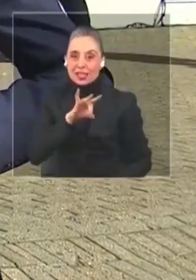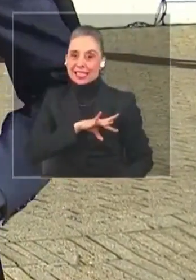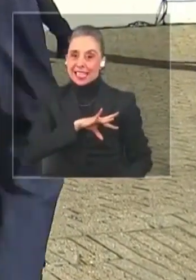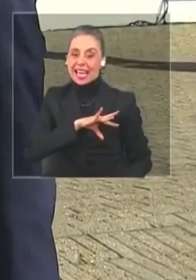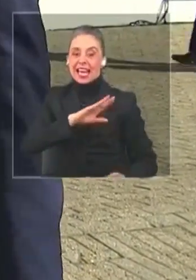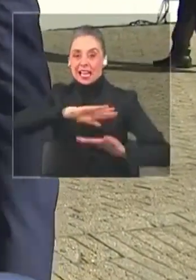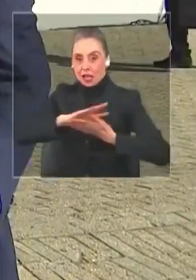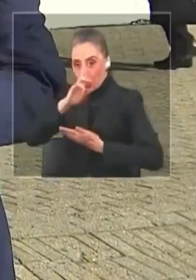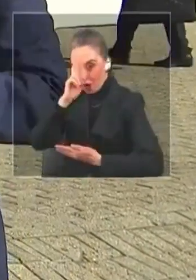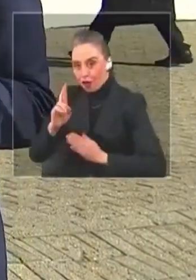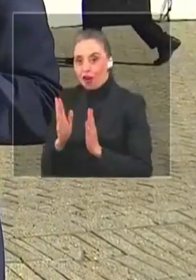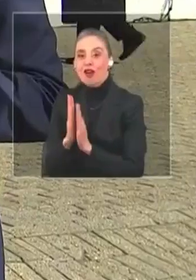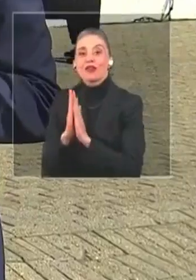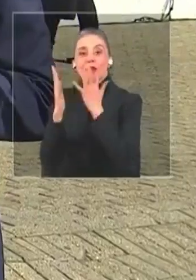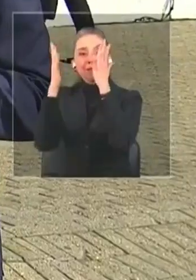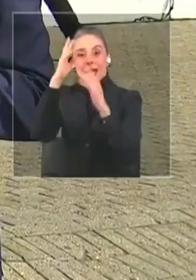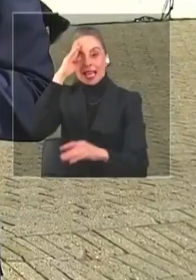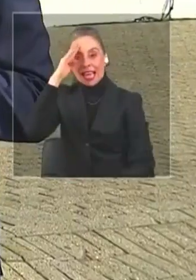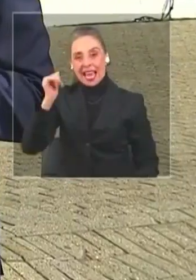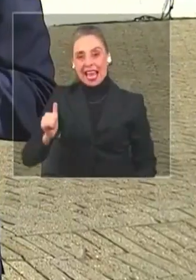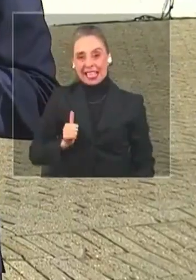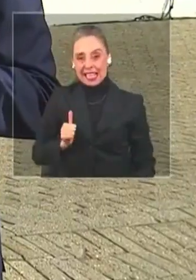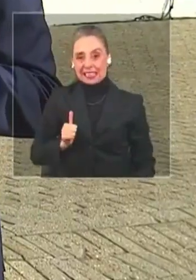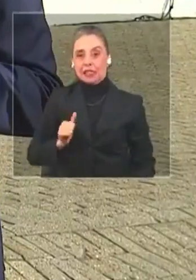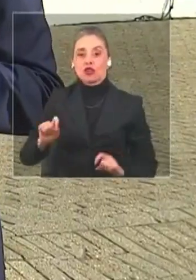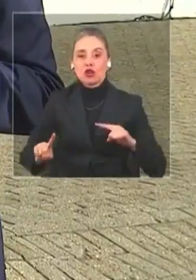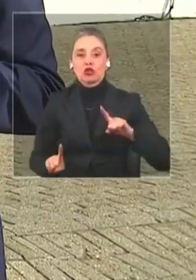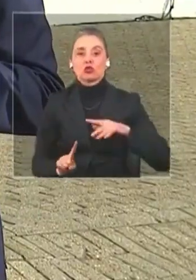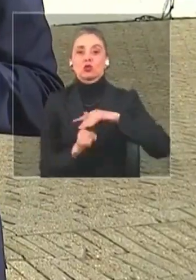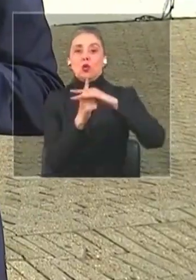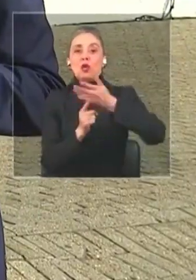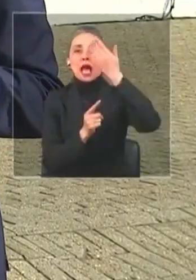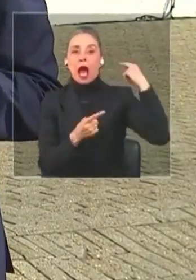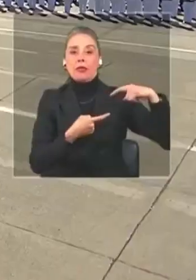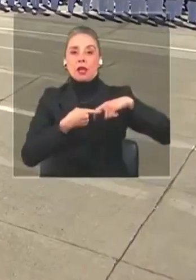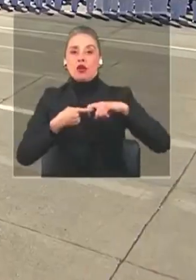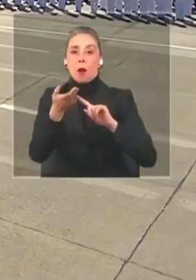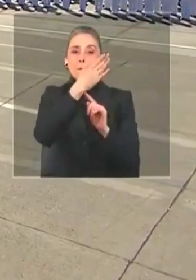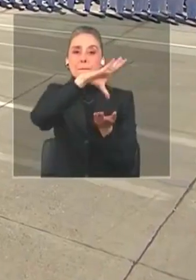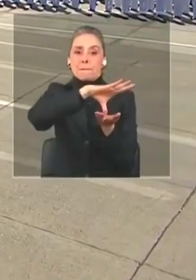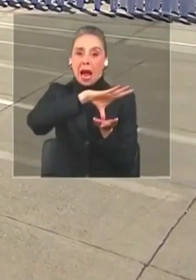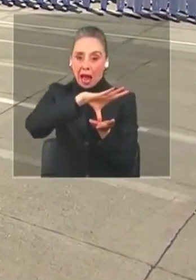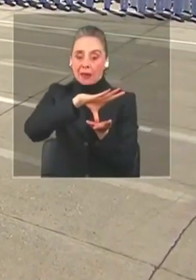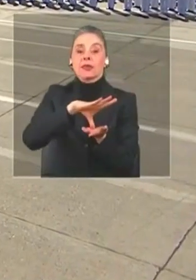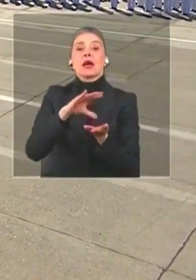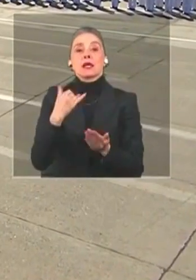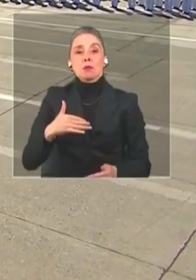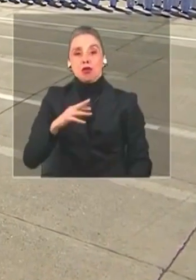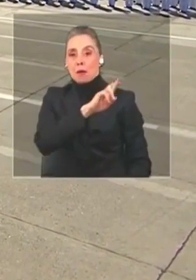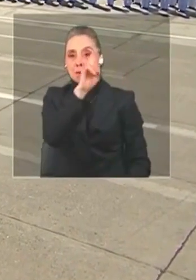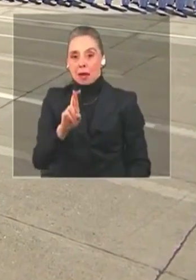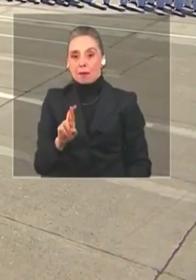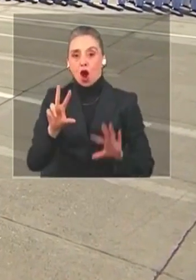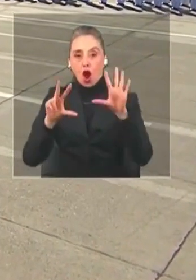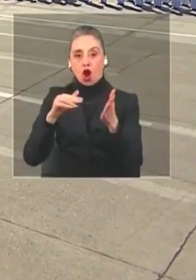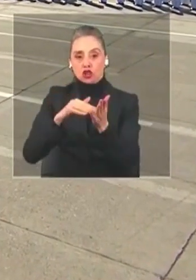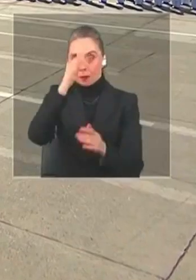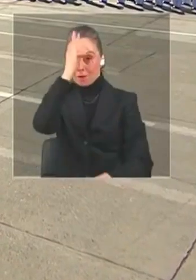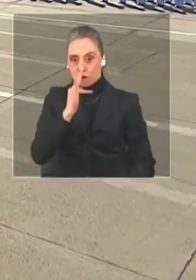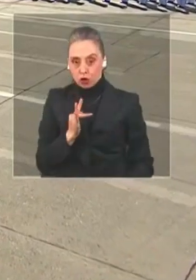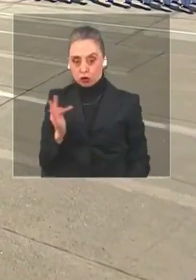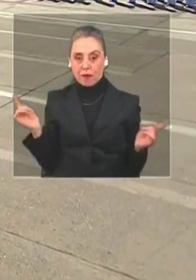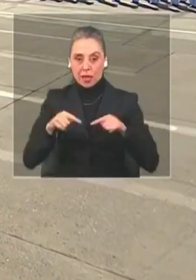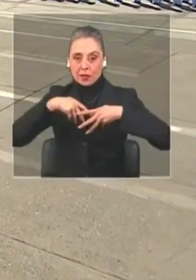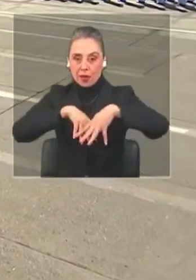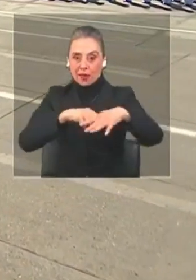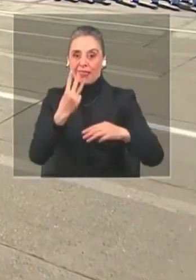su ejército que nace con la patria y que es una de las instituciones más antiguas de la República. Así que esperemos que los casi 8.000 efectivos que desfilan y que